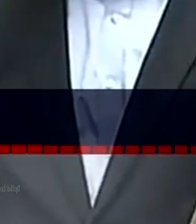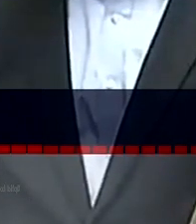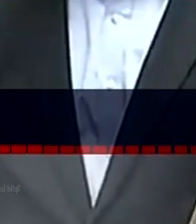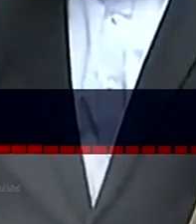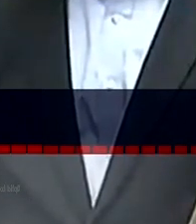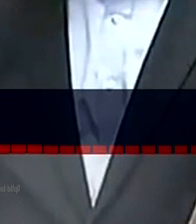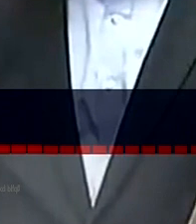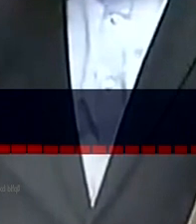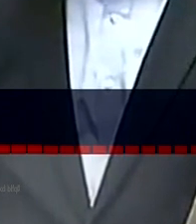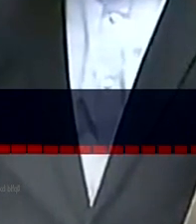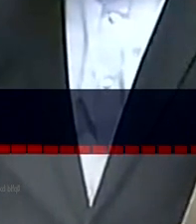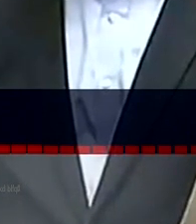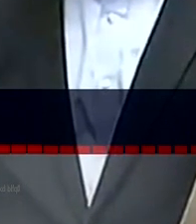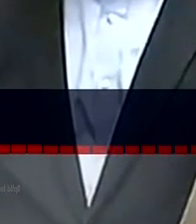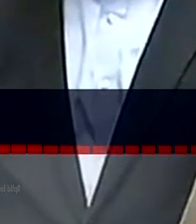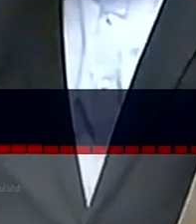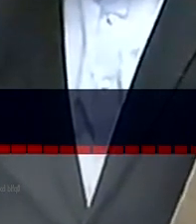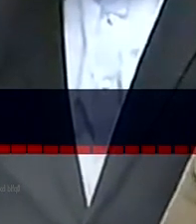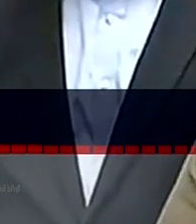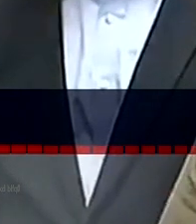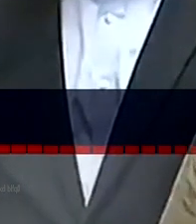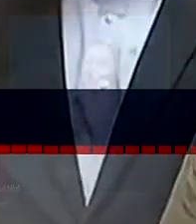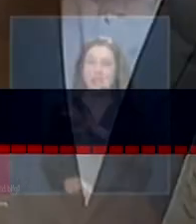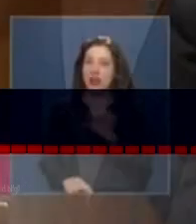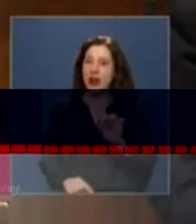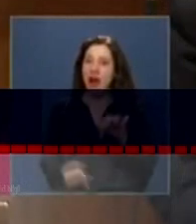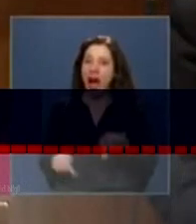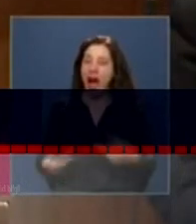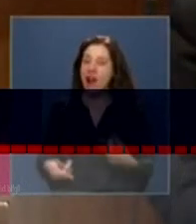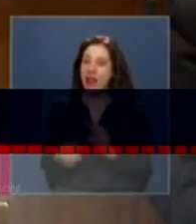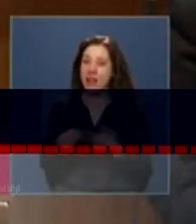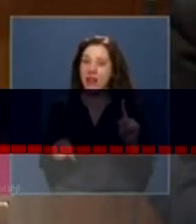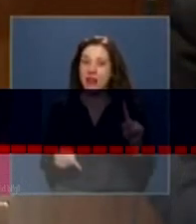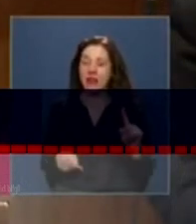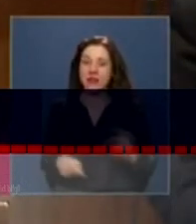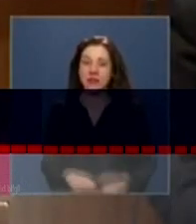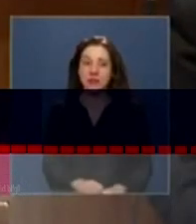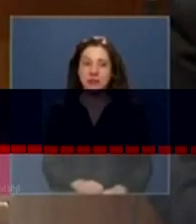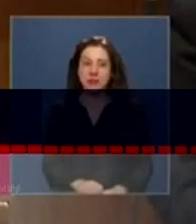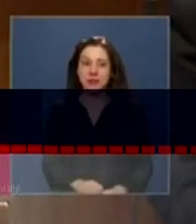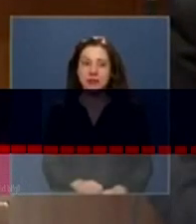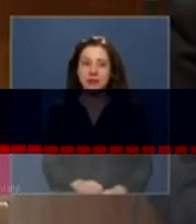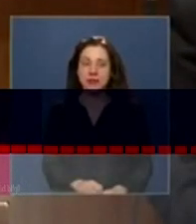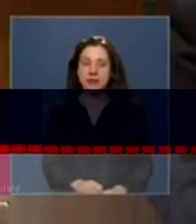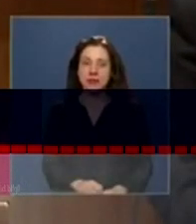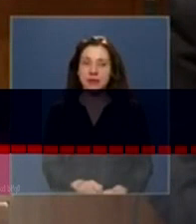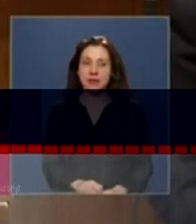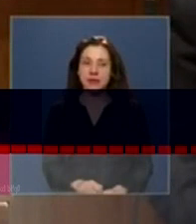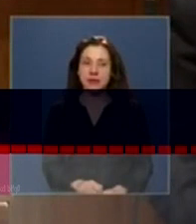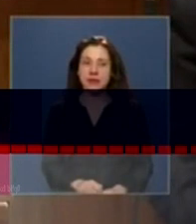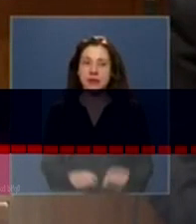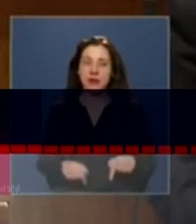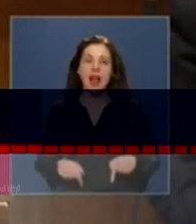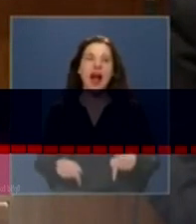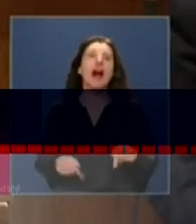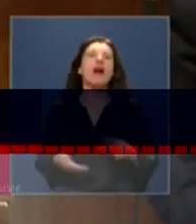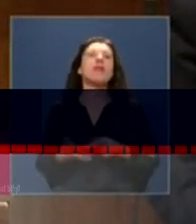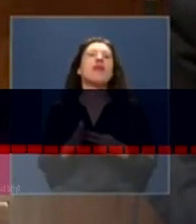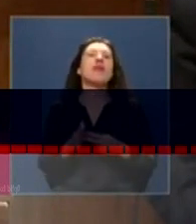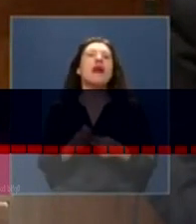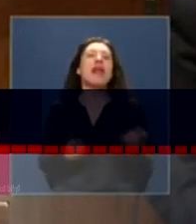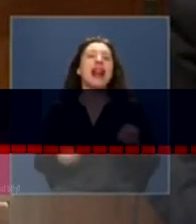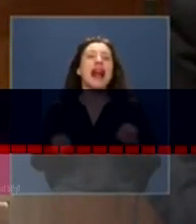es dar un paso al lado para que el equipo se refuerce bien. 98 días al cargo del Ministerio del Interior que este martes llegan a su